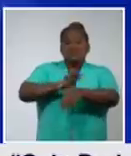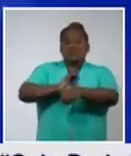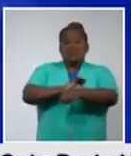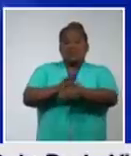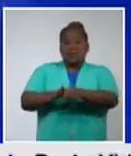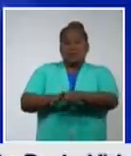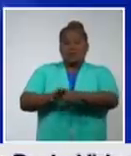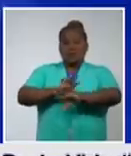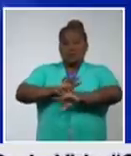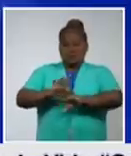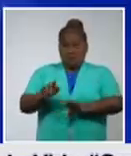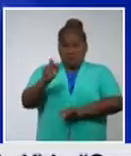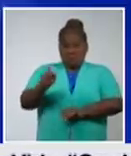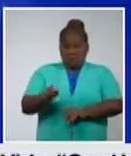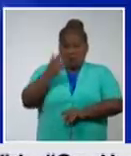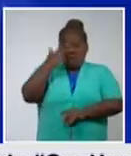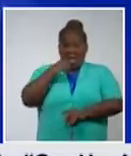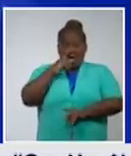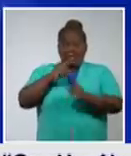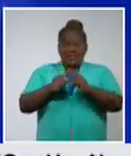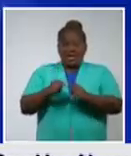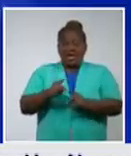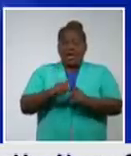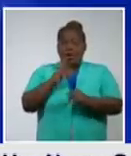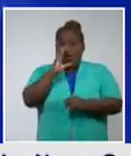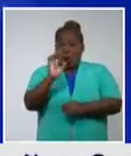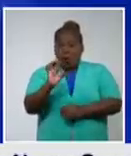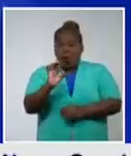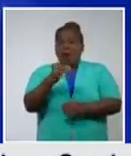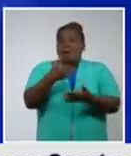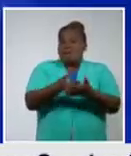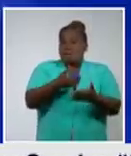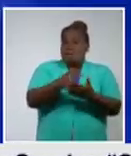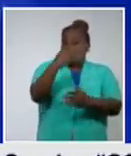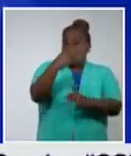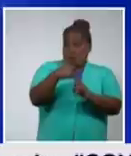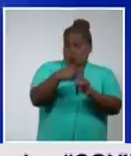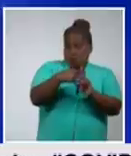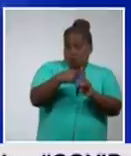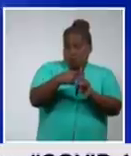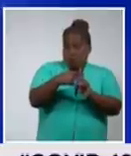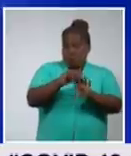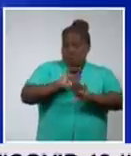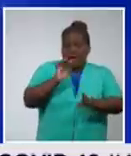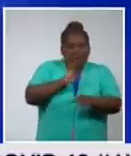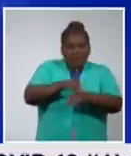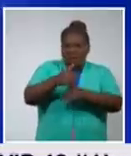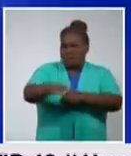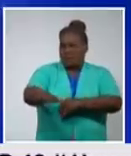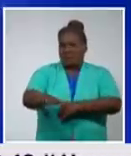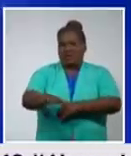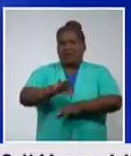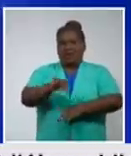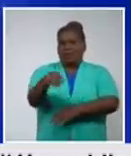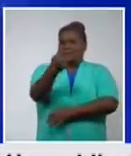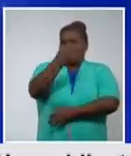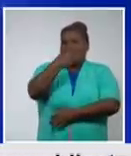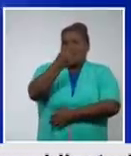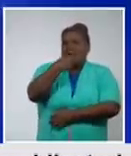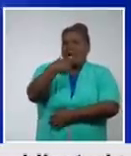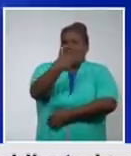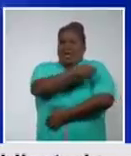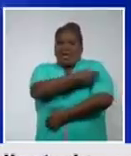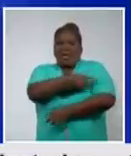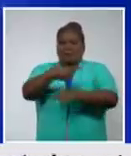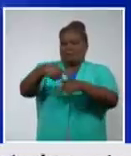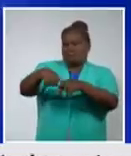te da positivo, aún con PCR negativo, aún sin PCR, pues se empiezan los tratamientos desde el momento